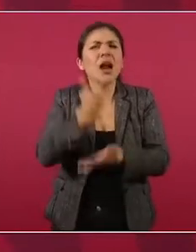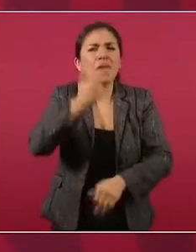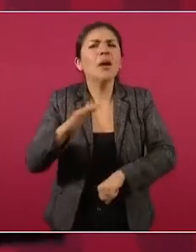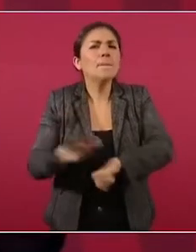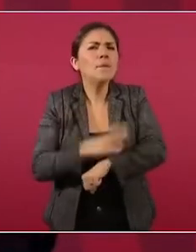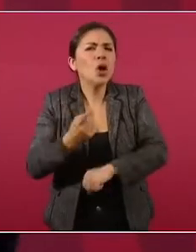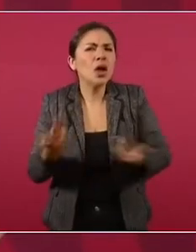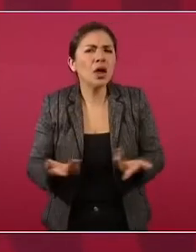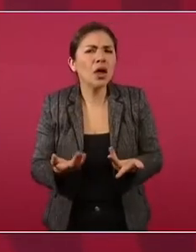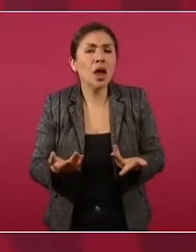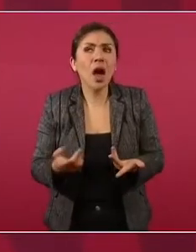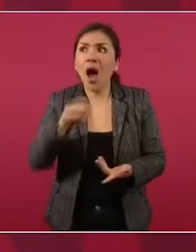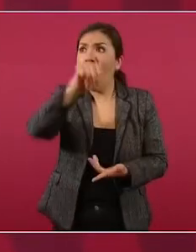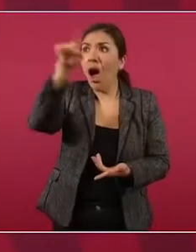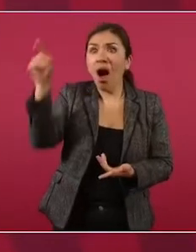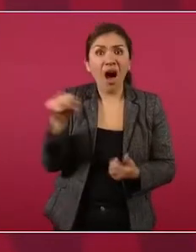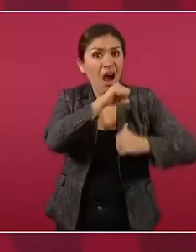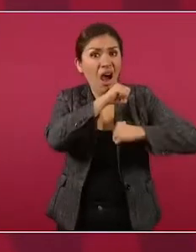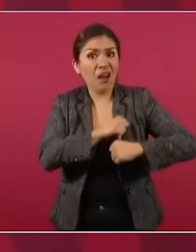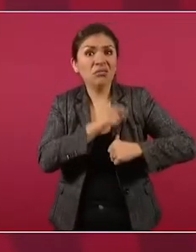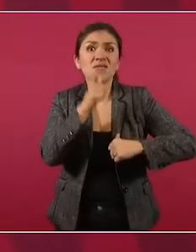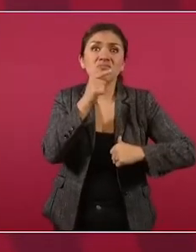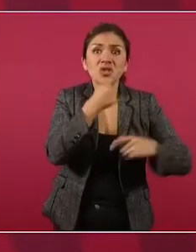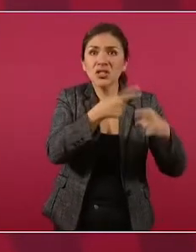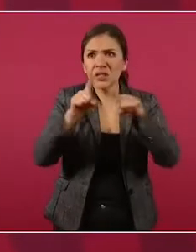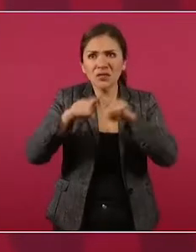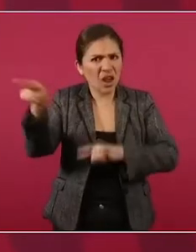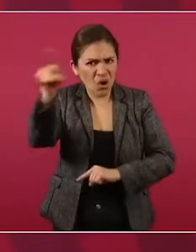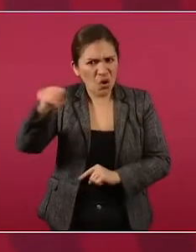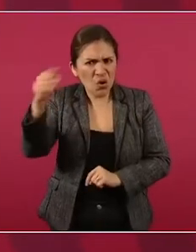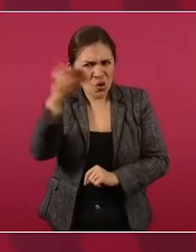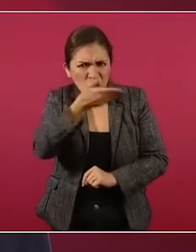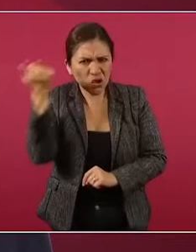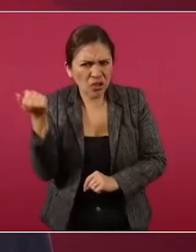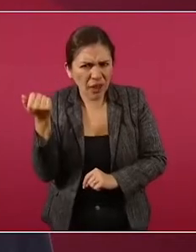no sabían las autoridades lo que había sucedido?